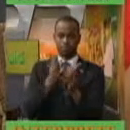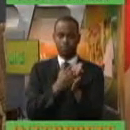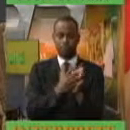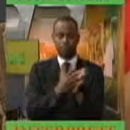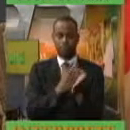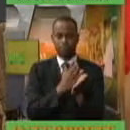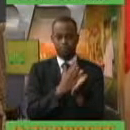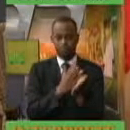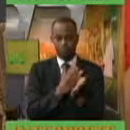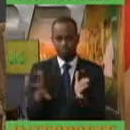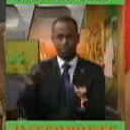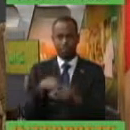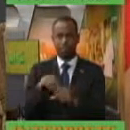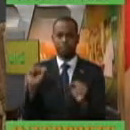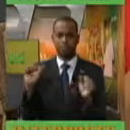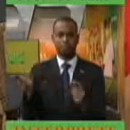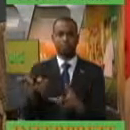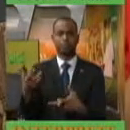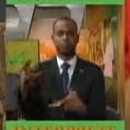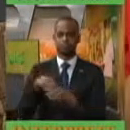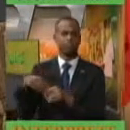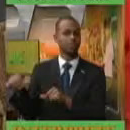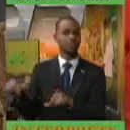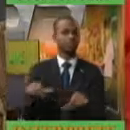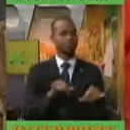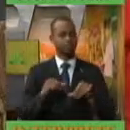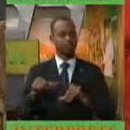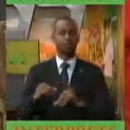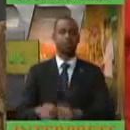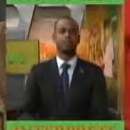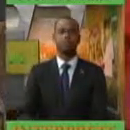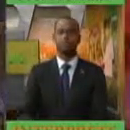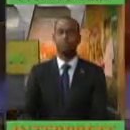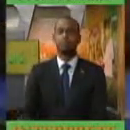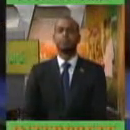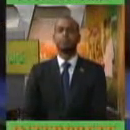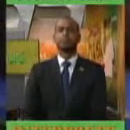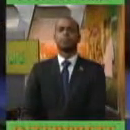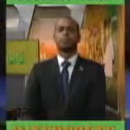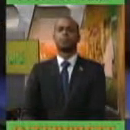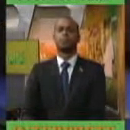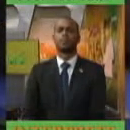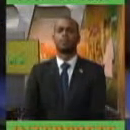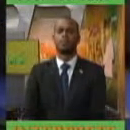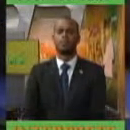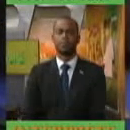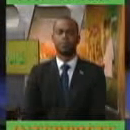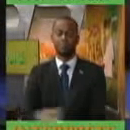donde todos y todas seamos realmente iguales. Excelente, Berta. Yo